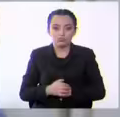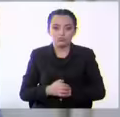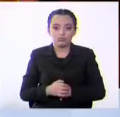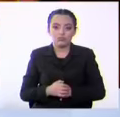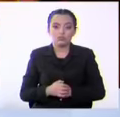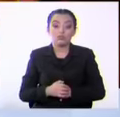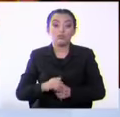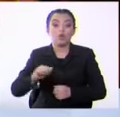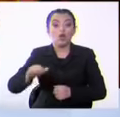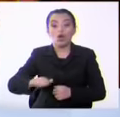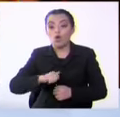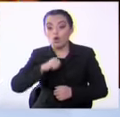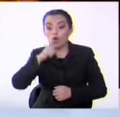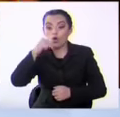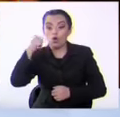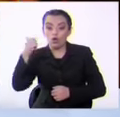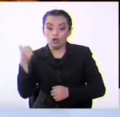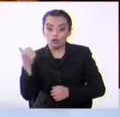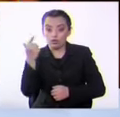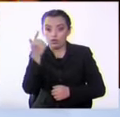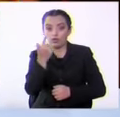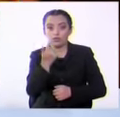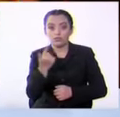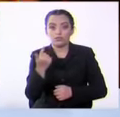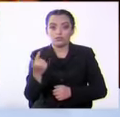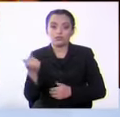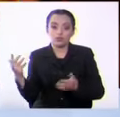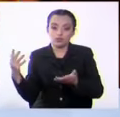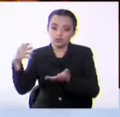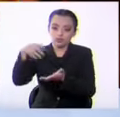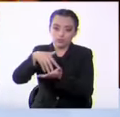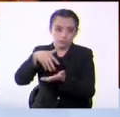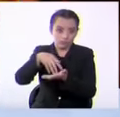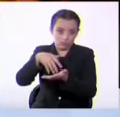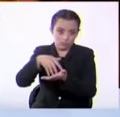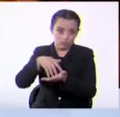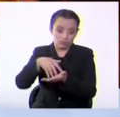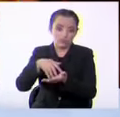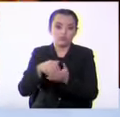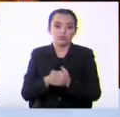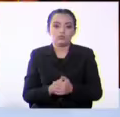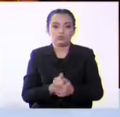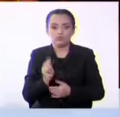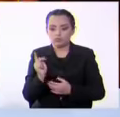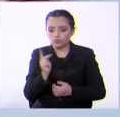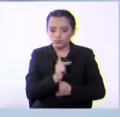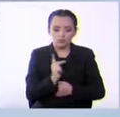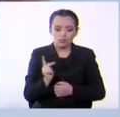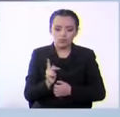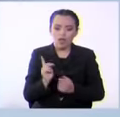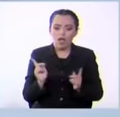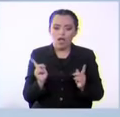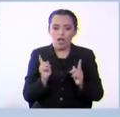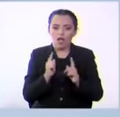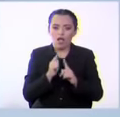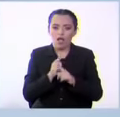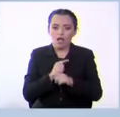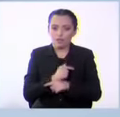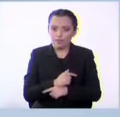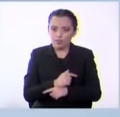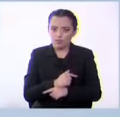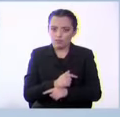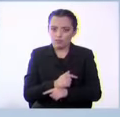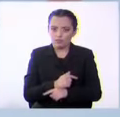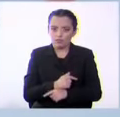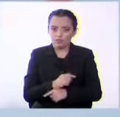personas tomaron su lugar, su posición en la población. Entonces vemos que lo que ha cambiado son las frecuencias